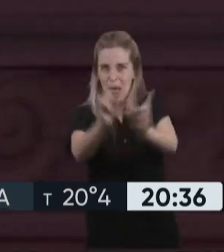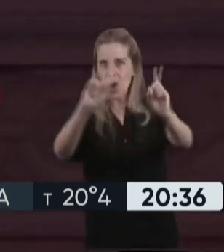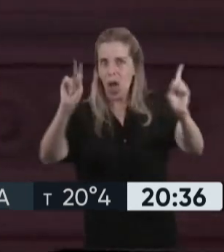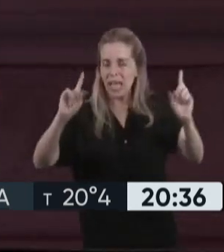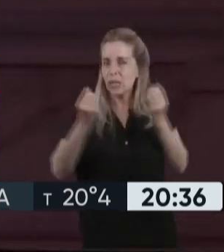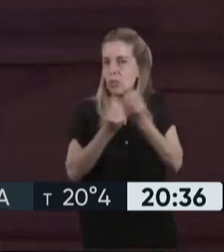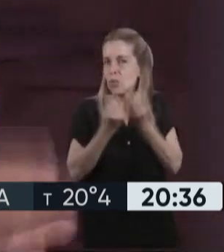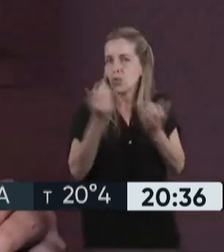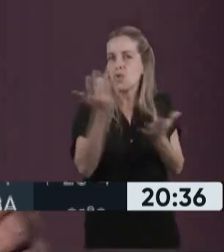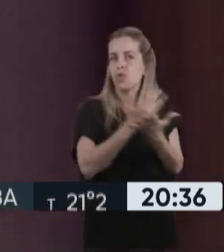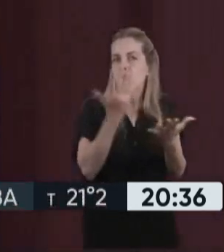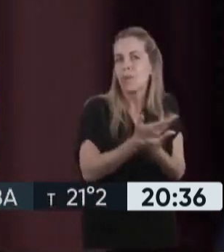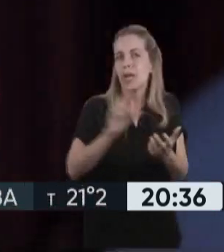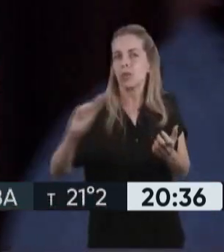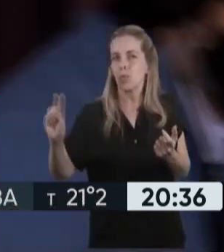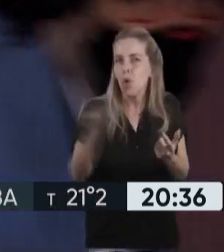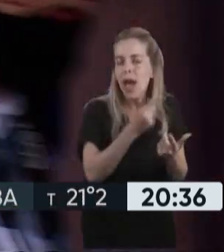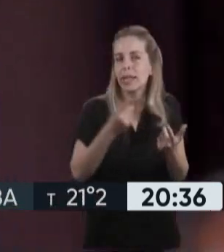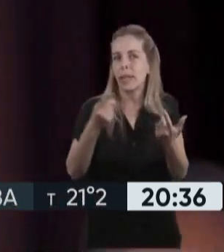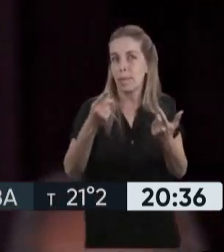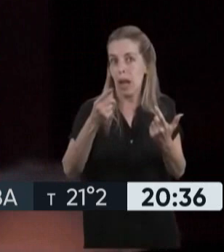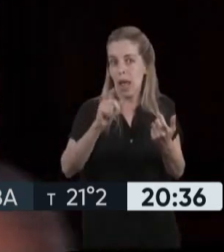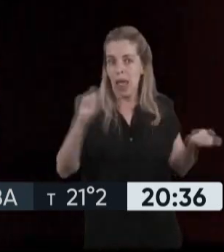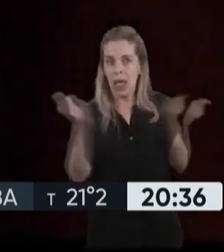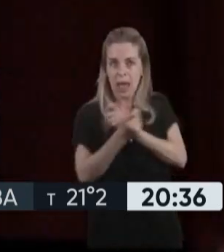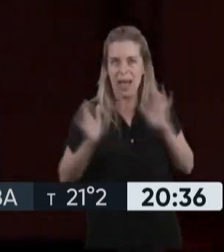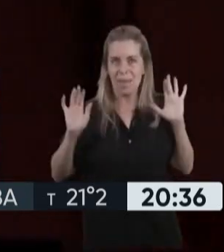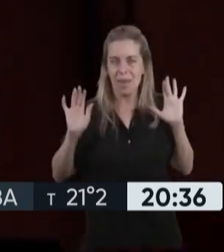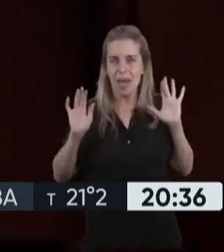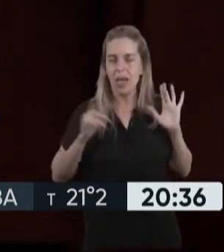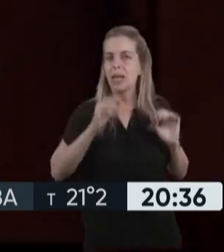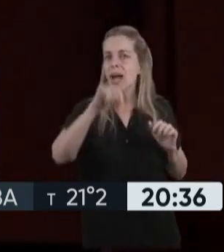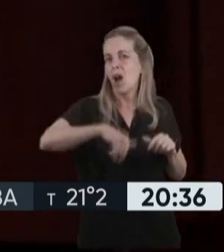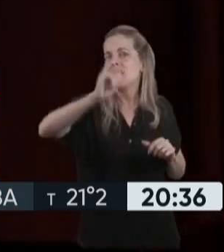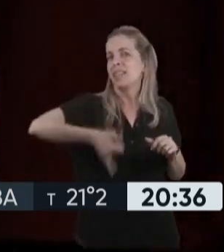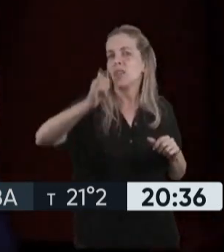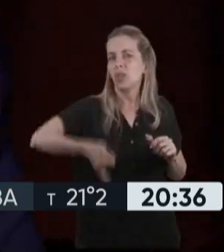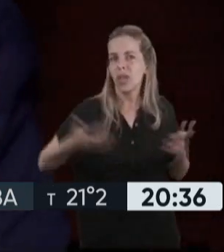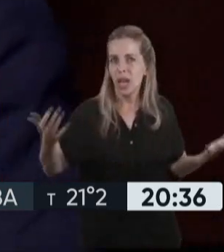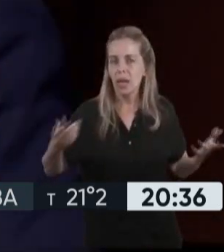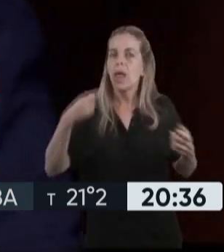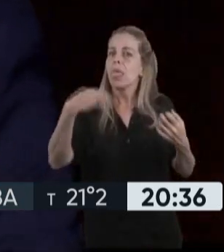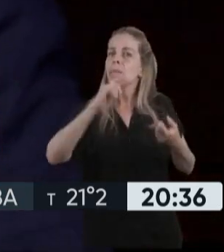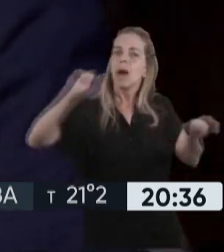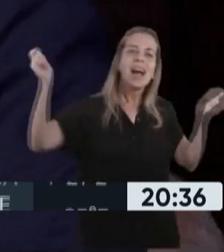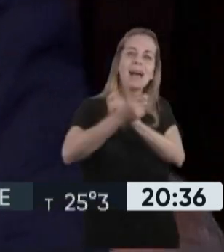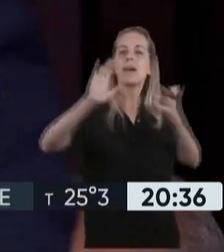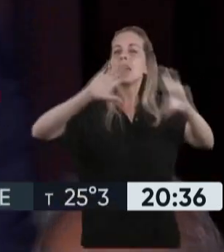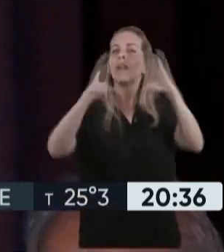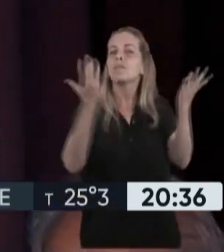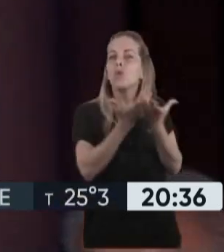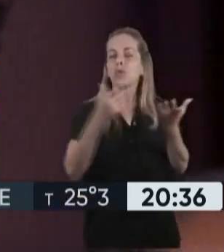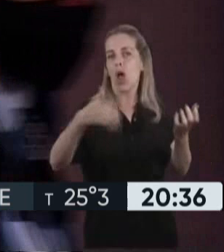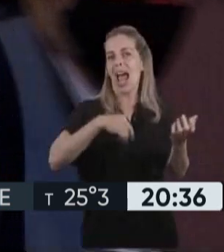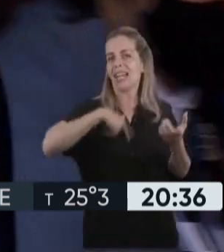demasiada muerte para que todo siga igual. De una vez por todas, cambiemos el mundo y cambiemos